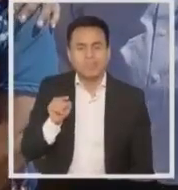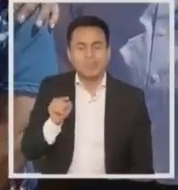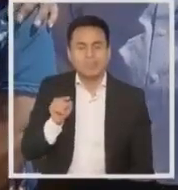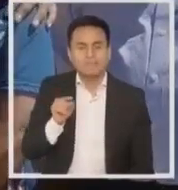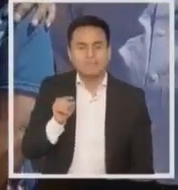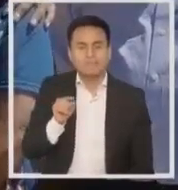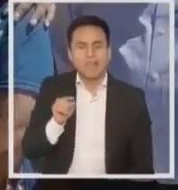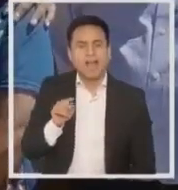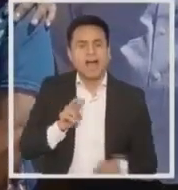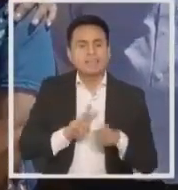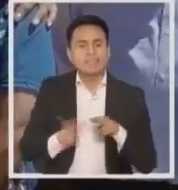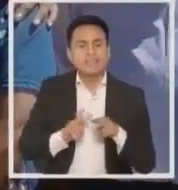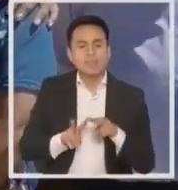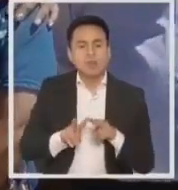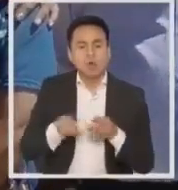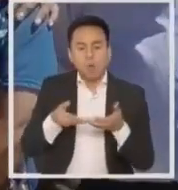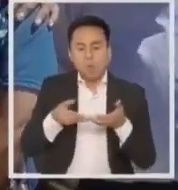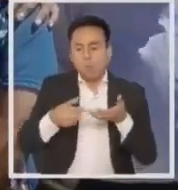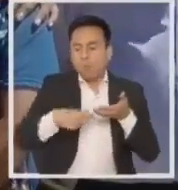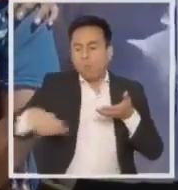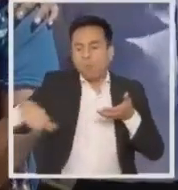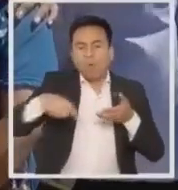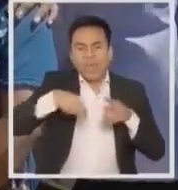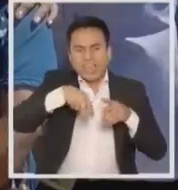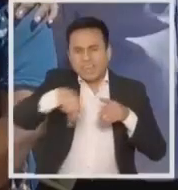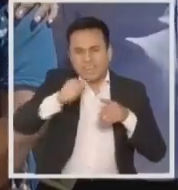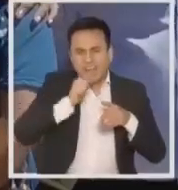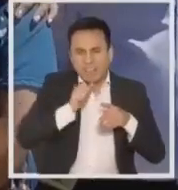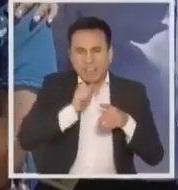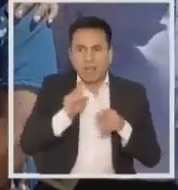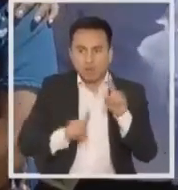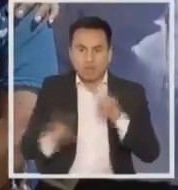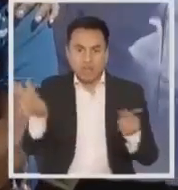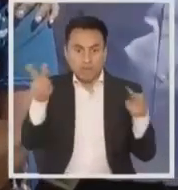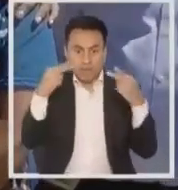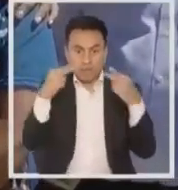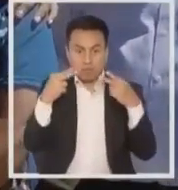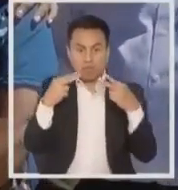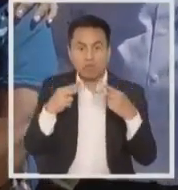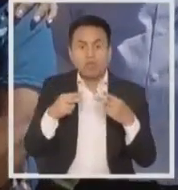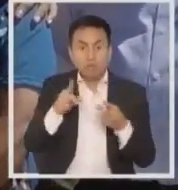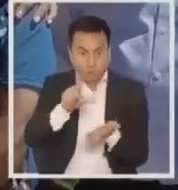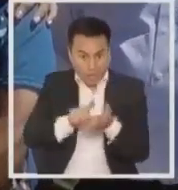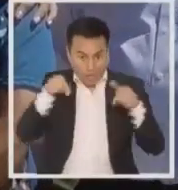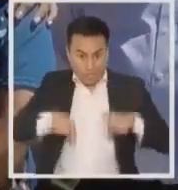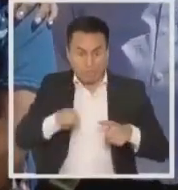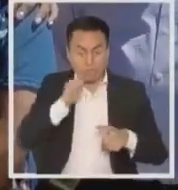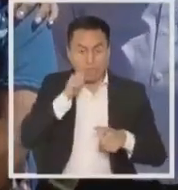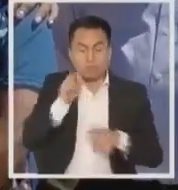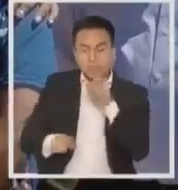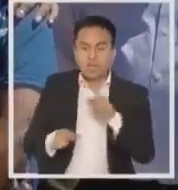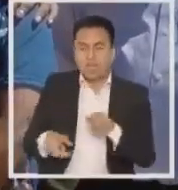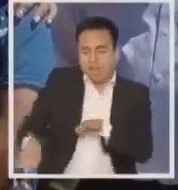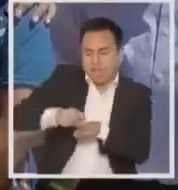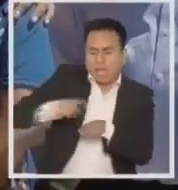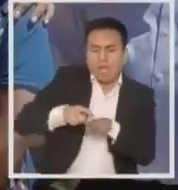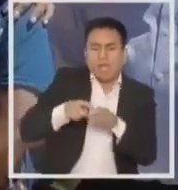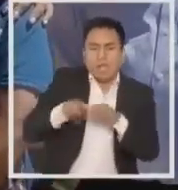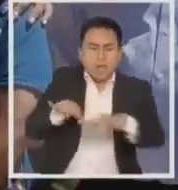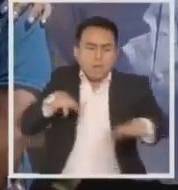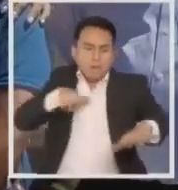El hacer un muelle. Ustedes saben, a quienes nos estén viendo, la gente en Punta Lavapiés tuvo que evacuar por el